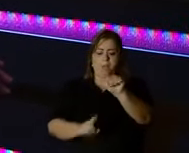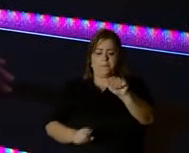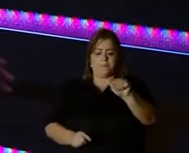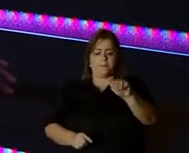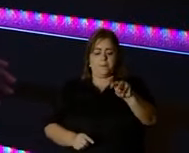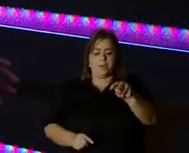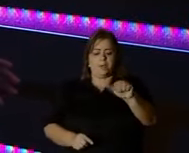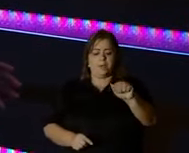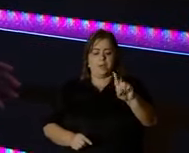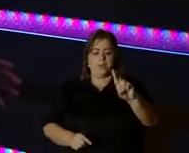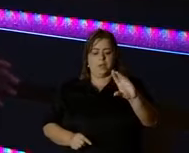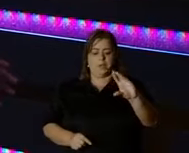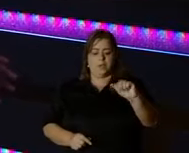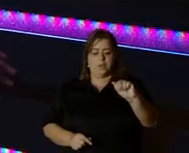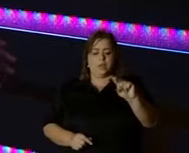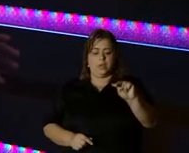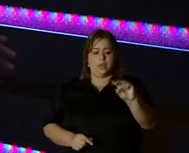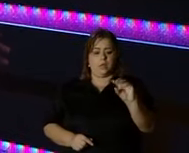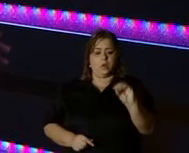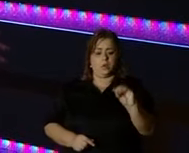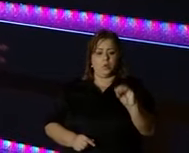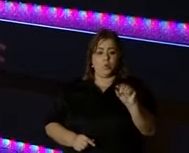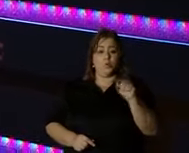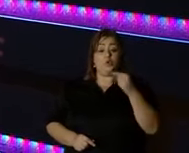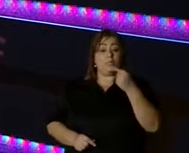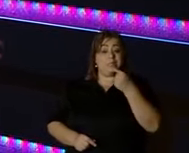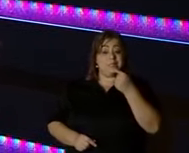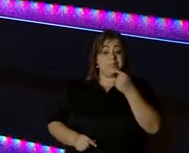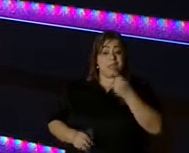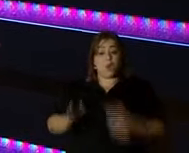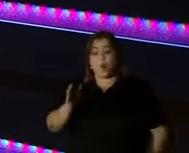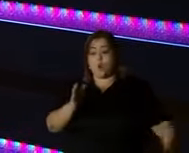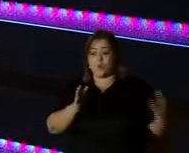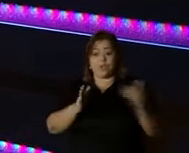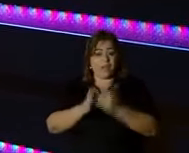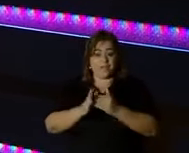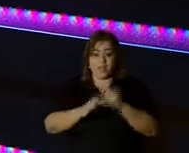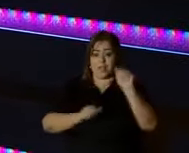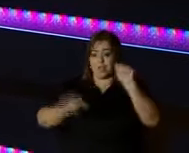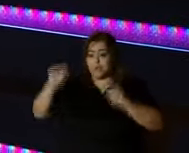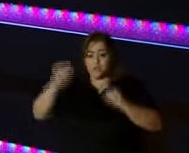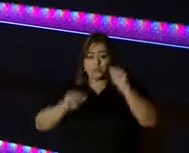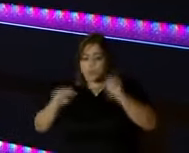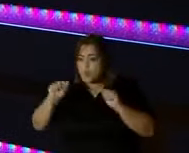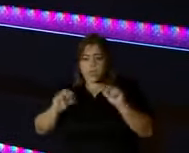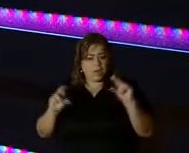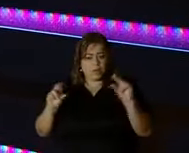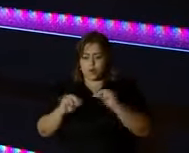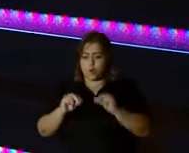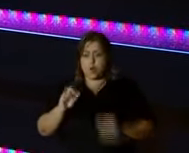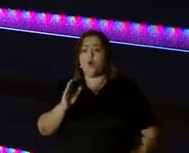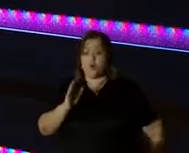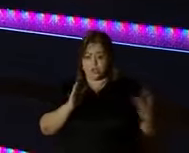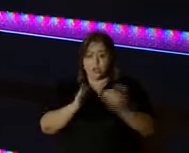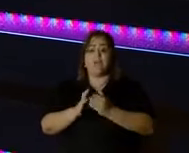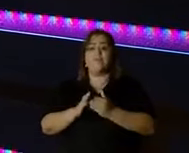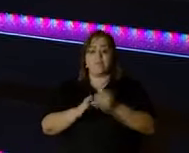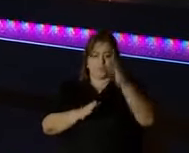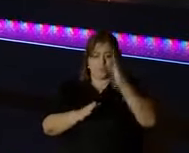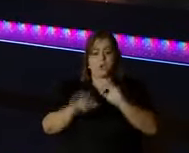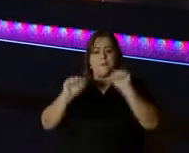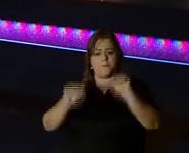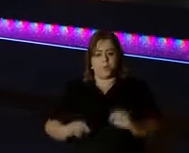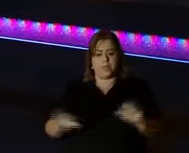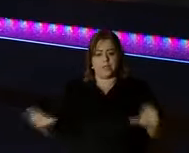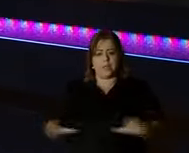te levanté de una silla de ruedas, te dice el Señor. ¿Por qué dudas que yo pueda hacerlo otra vez? Ahí está la unción de Dios sobre